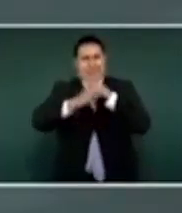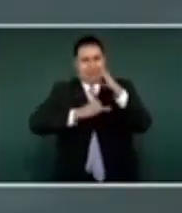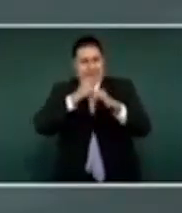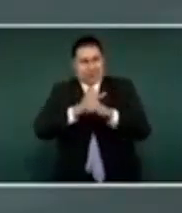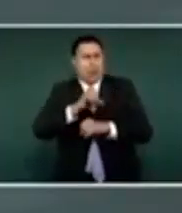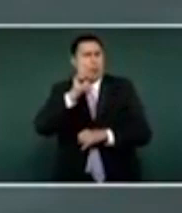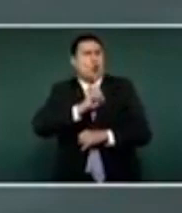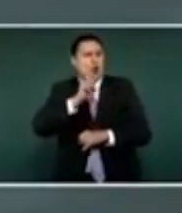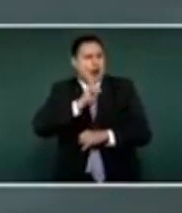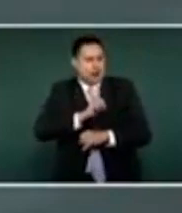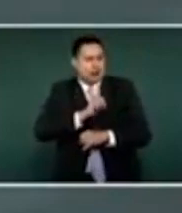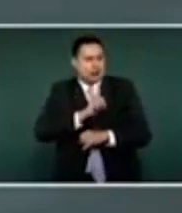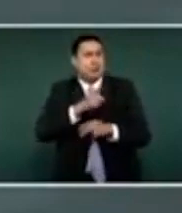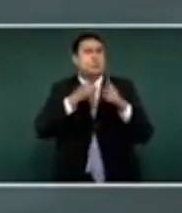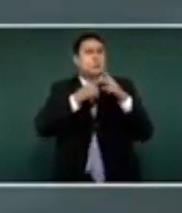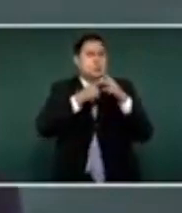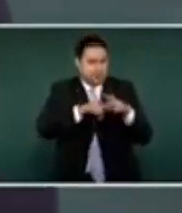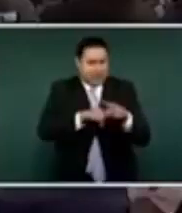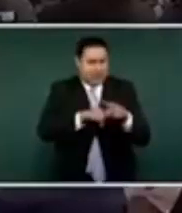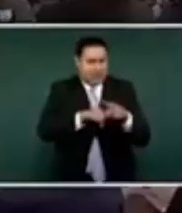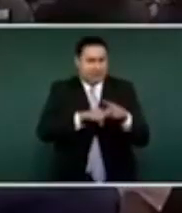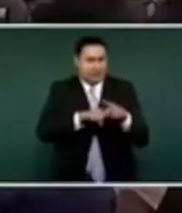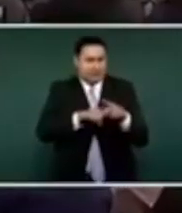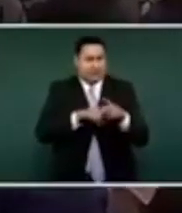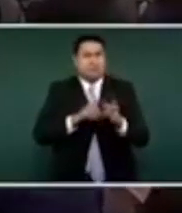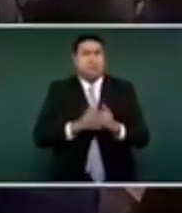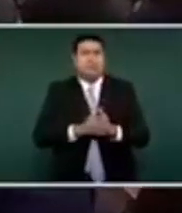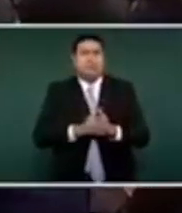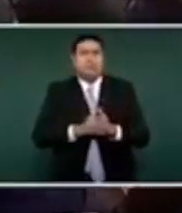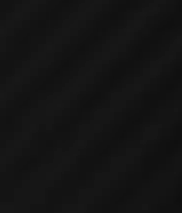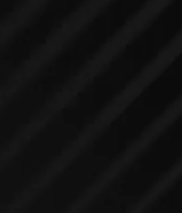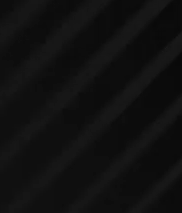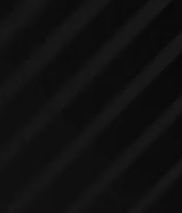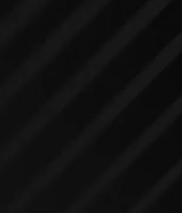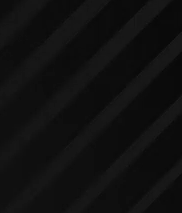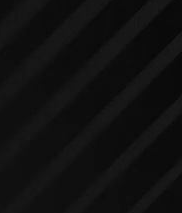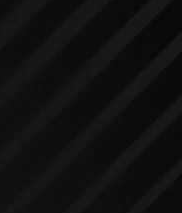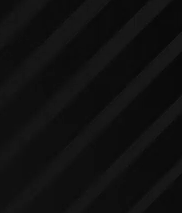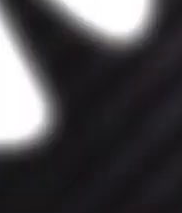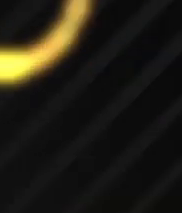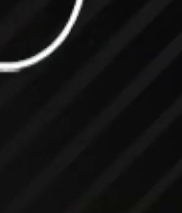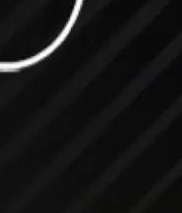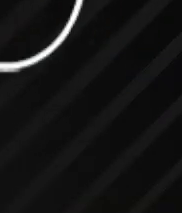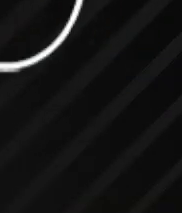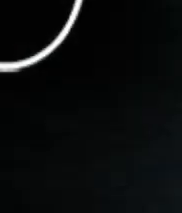la violencia están entre los errores primordiales de la actual administración. ¿Qué opinas?